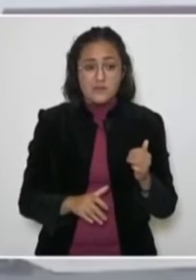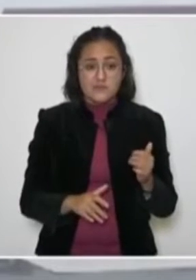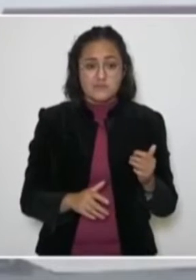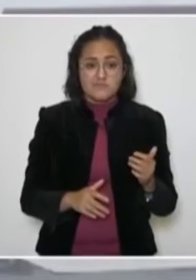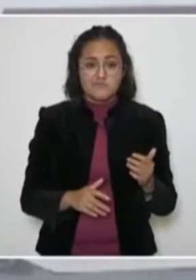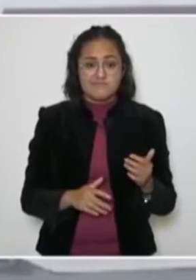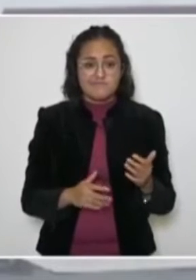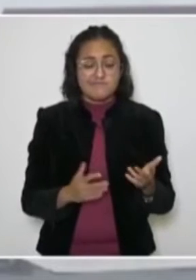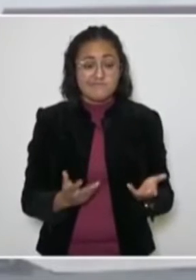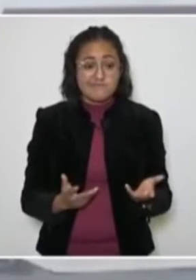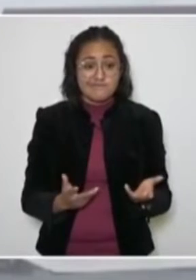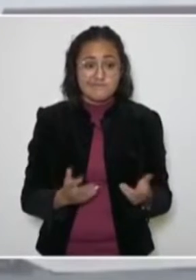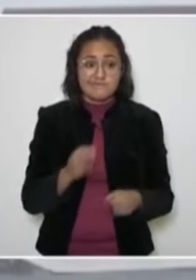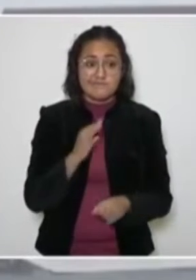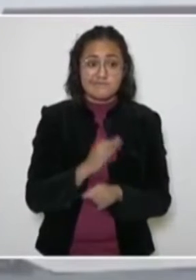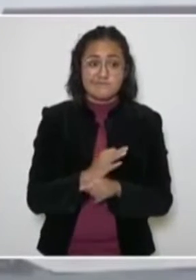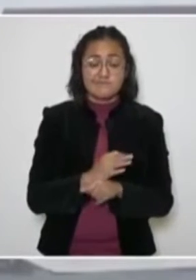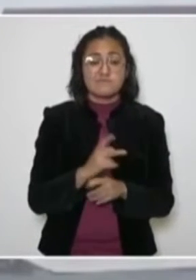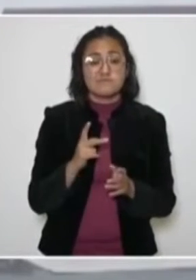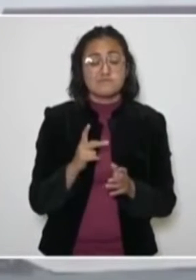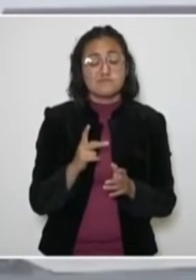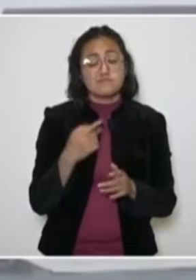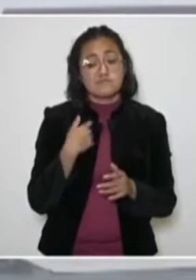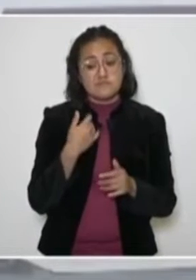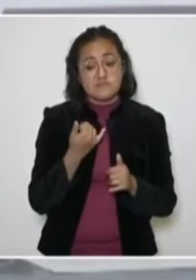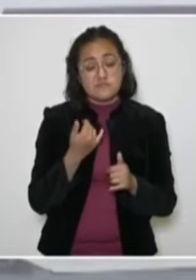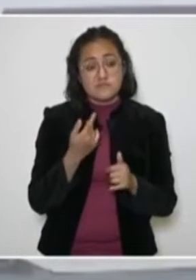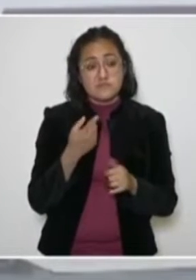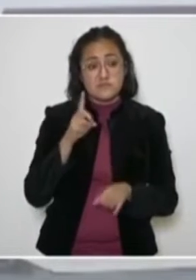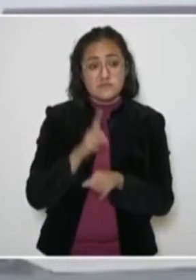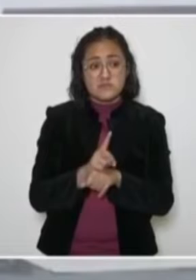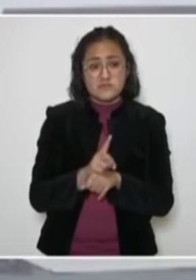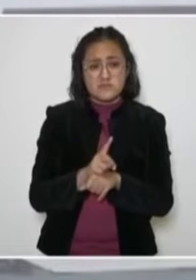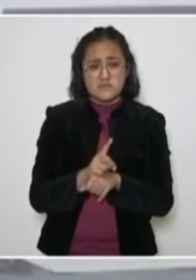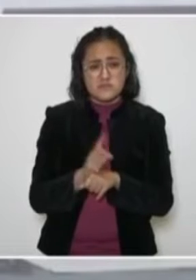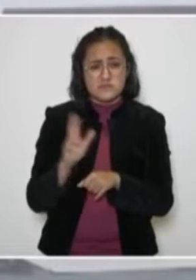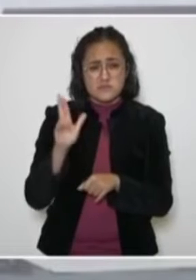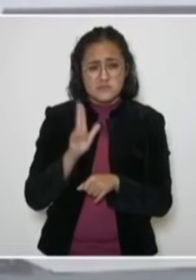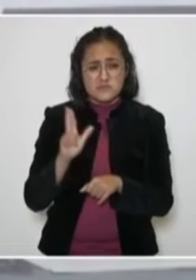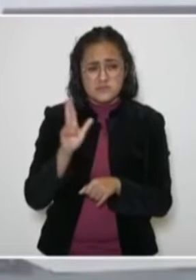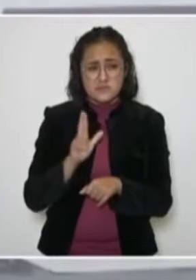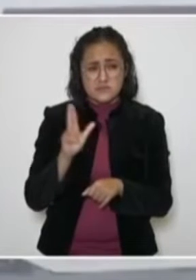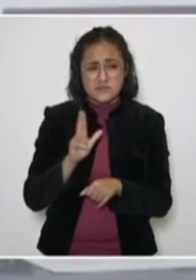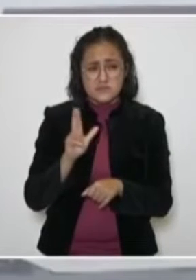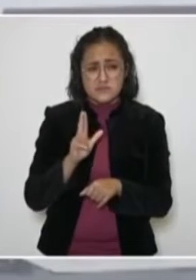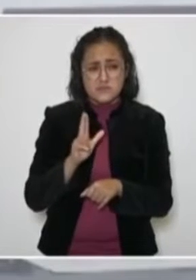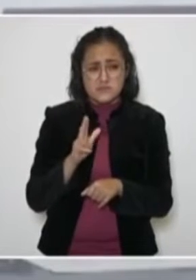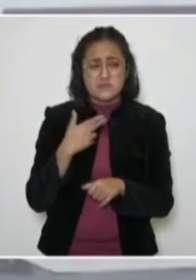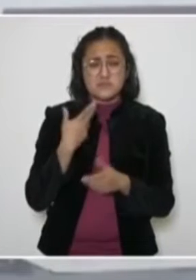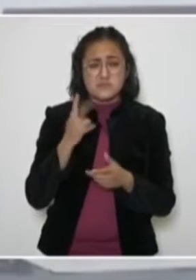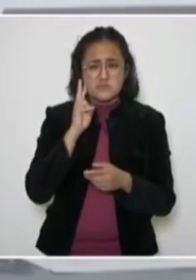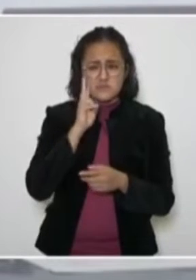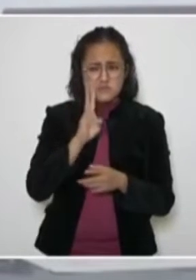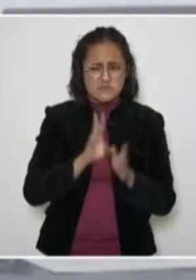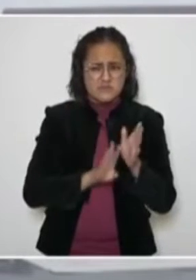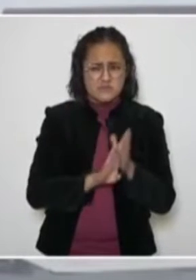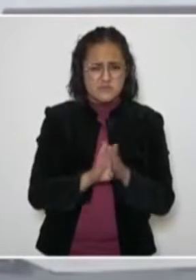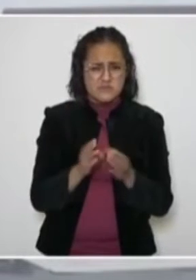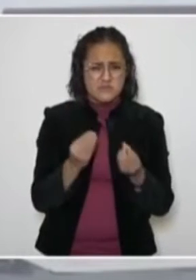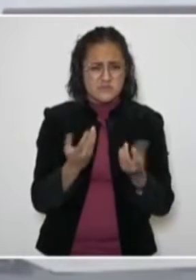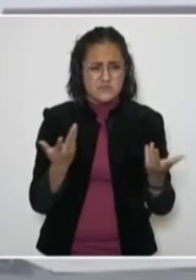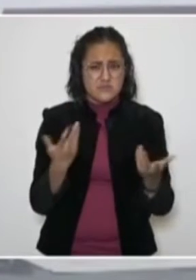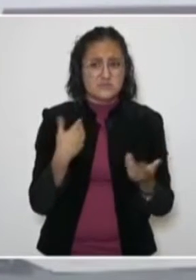inoculadas y se nos acabó el biológico desde el día martes que vimos la tendencia que nos iba a